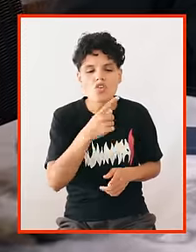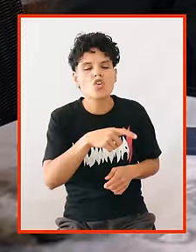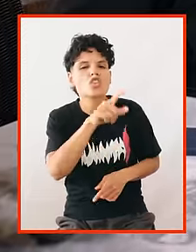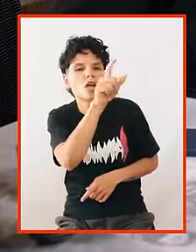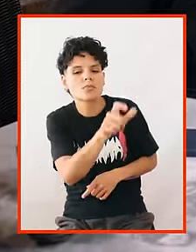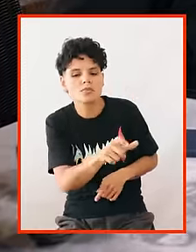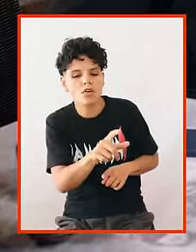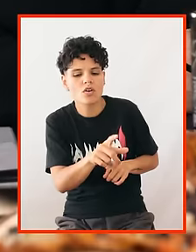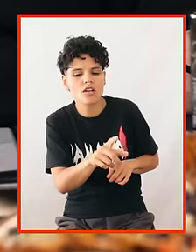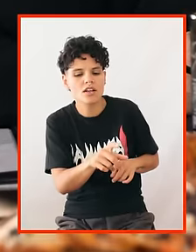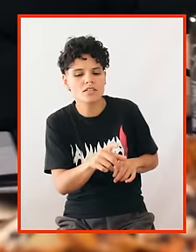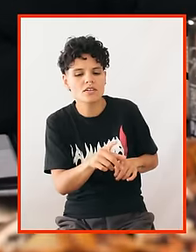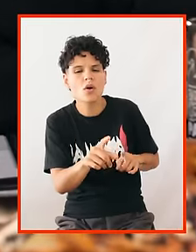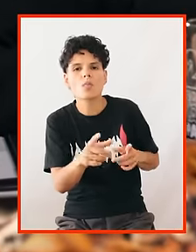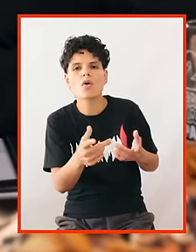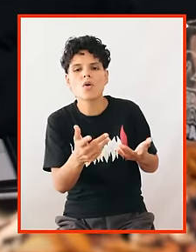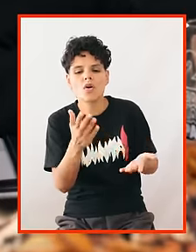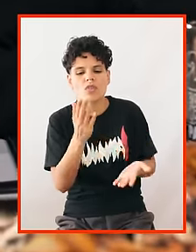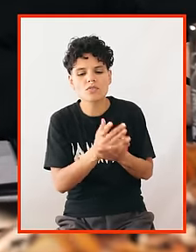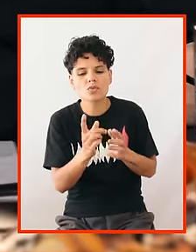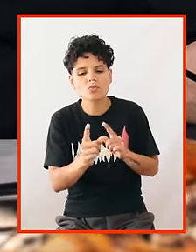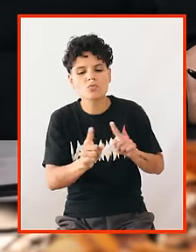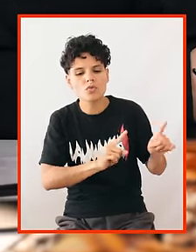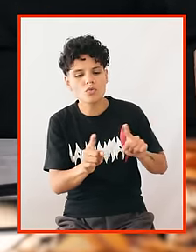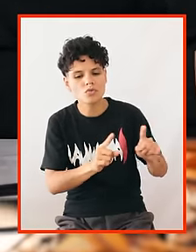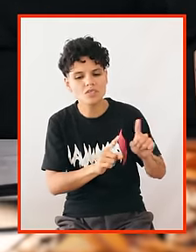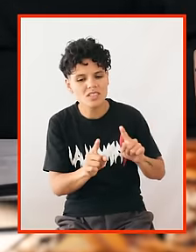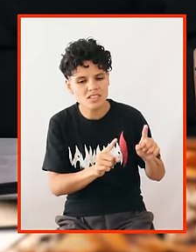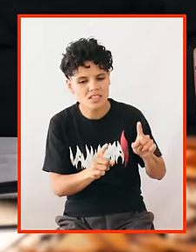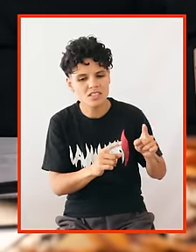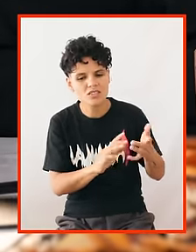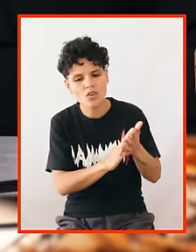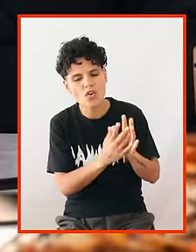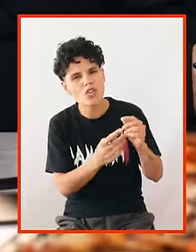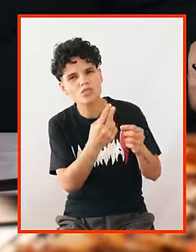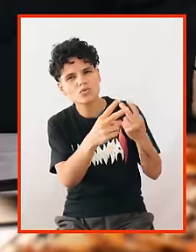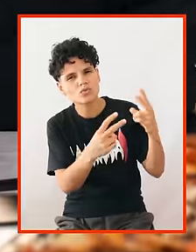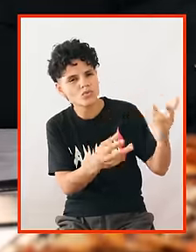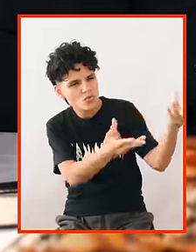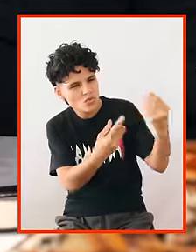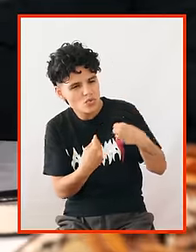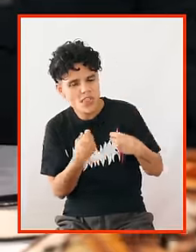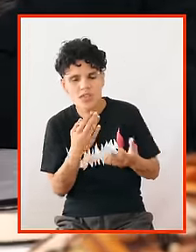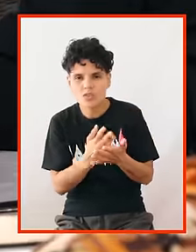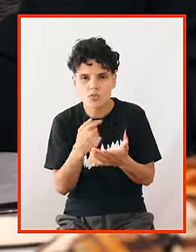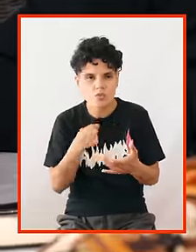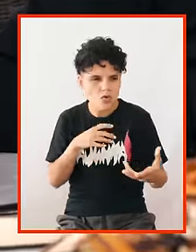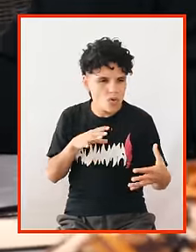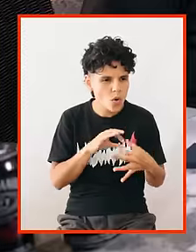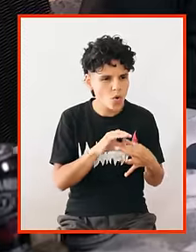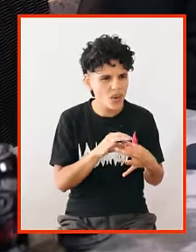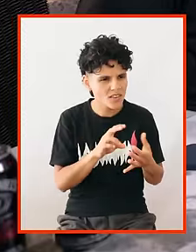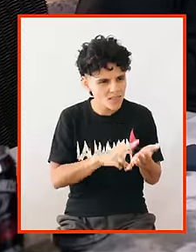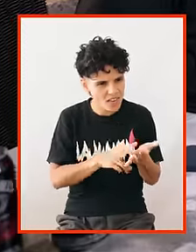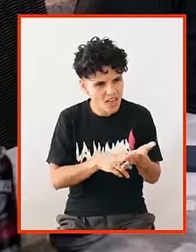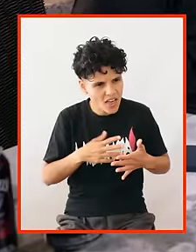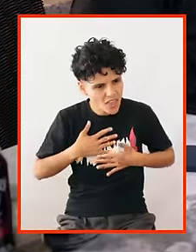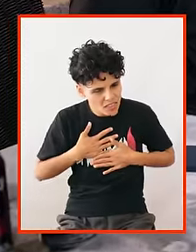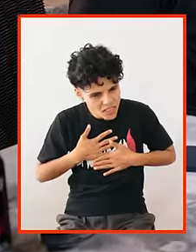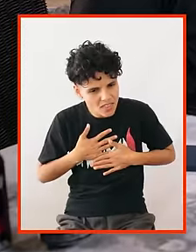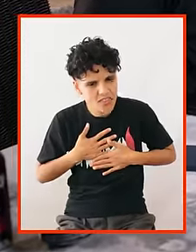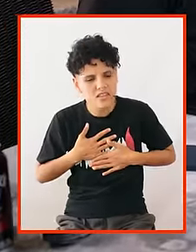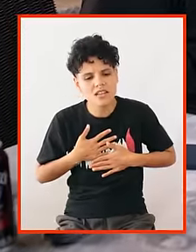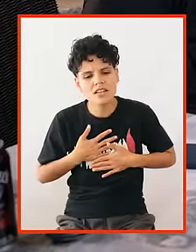que... Tenés que involucrarte con el material de otro, claro, y tenés que involucrarte como si fueran tuyas. O sea, entregarle la